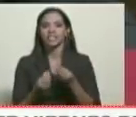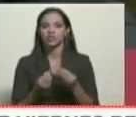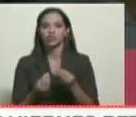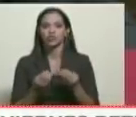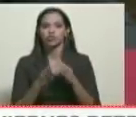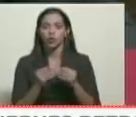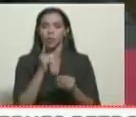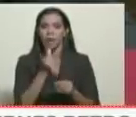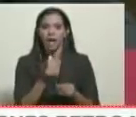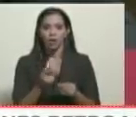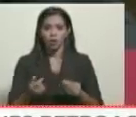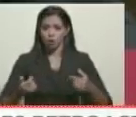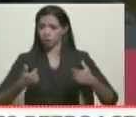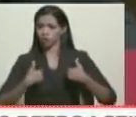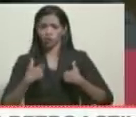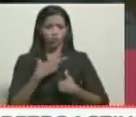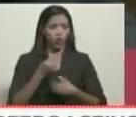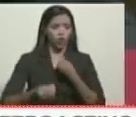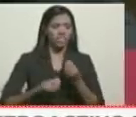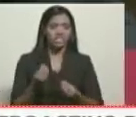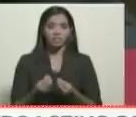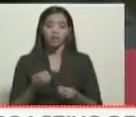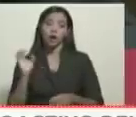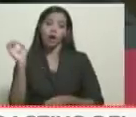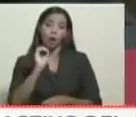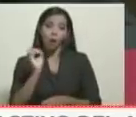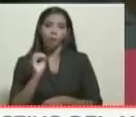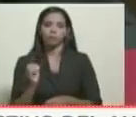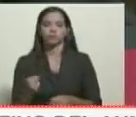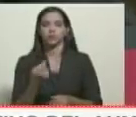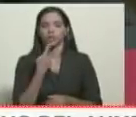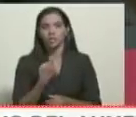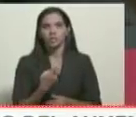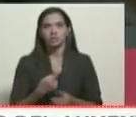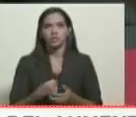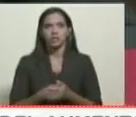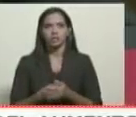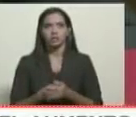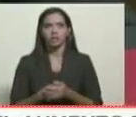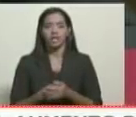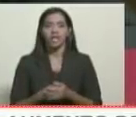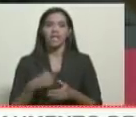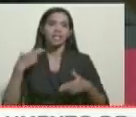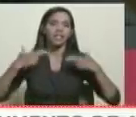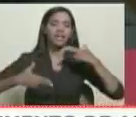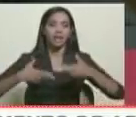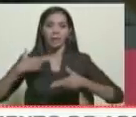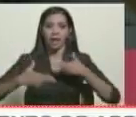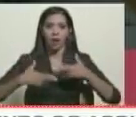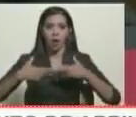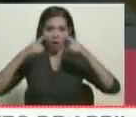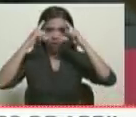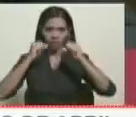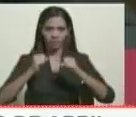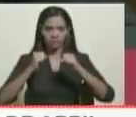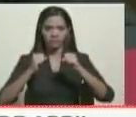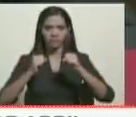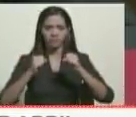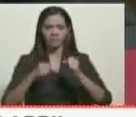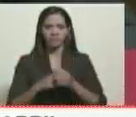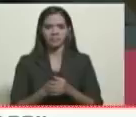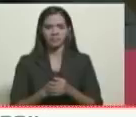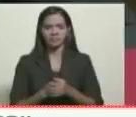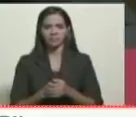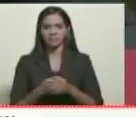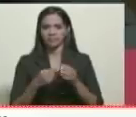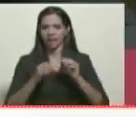aminoran. No, yo no lo hice, o lo que decía el criminólogo Masta, en